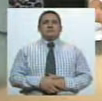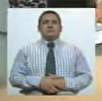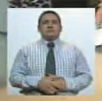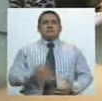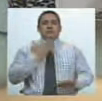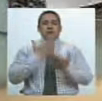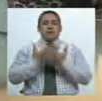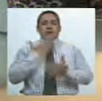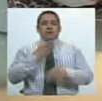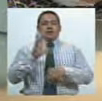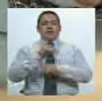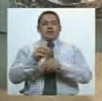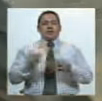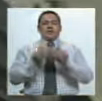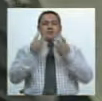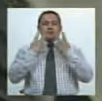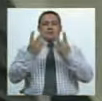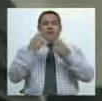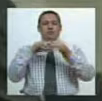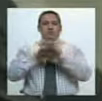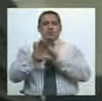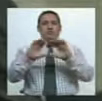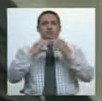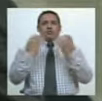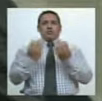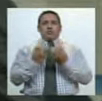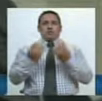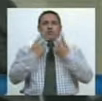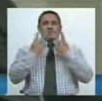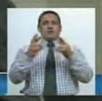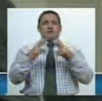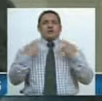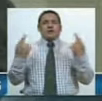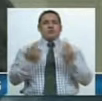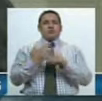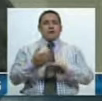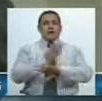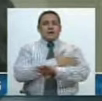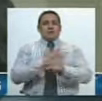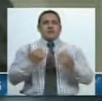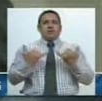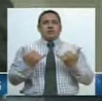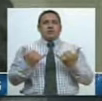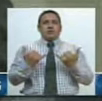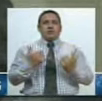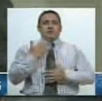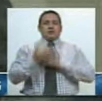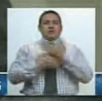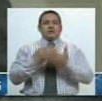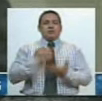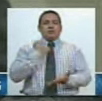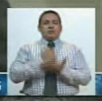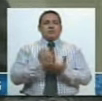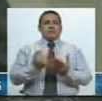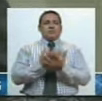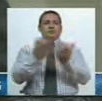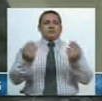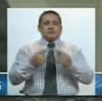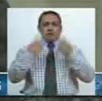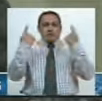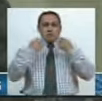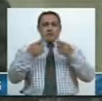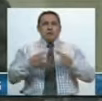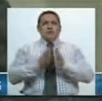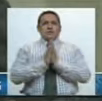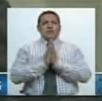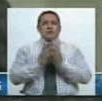Así es, Paola, buenas noches. Estamos en vivo desde el Congreso de la República y en la sesión plenaria del día de hoy se ha aprobado en mayoría el dictamen de